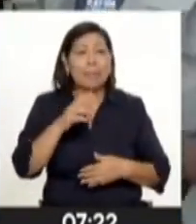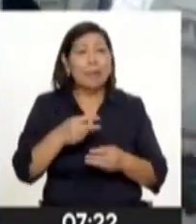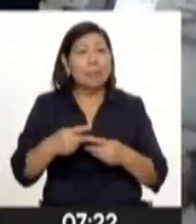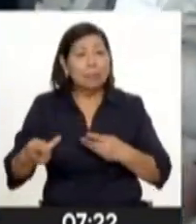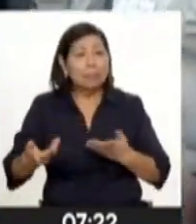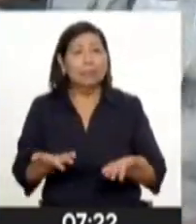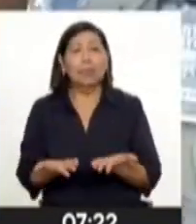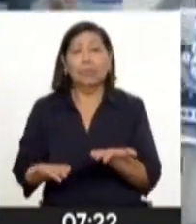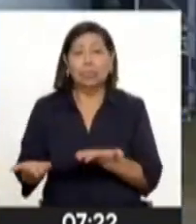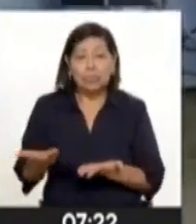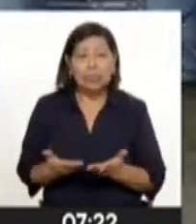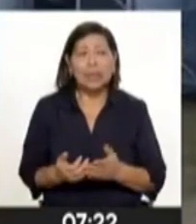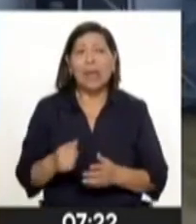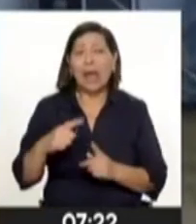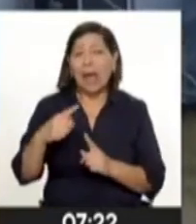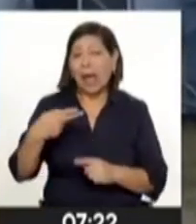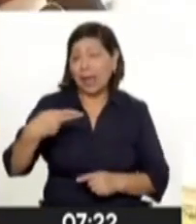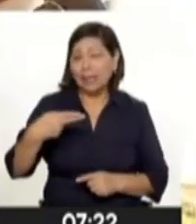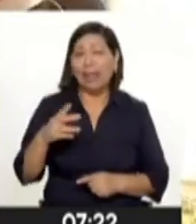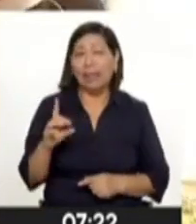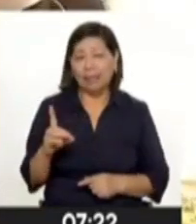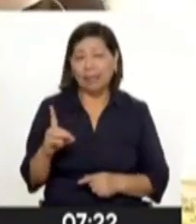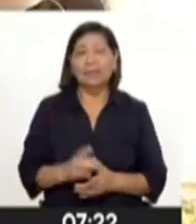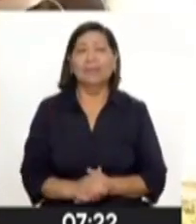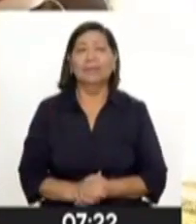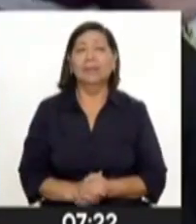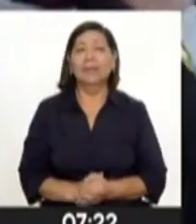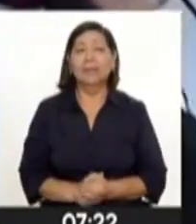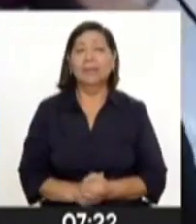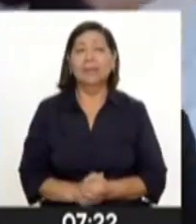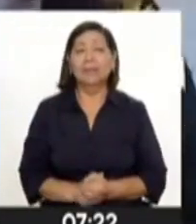de carga en equipos en HD.